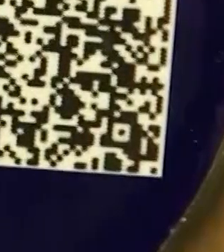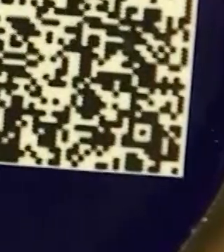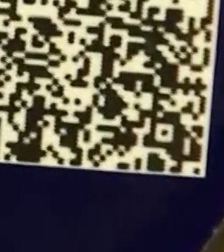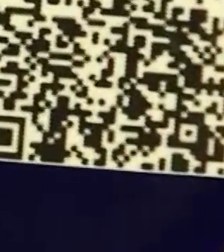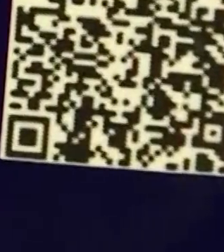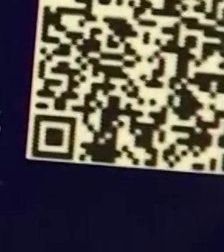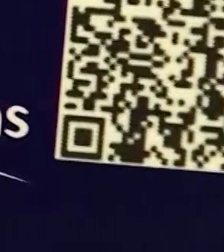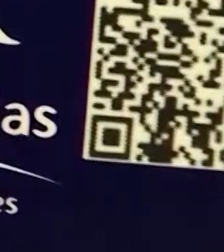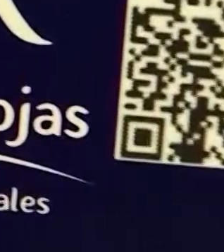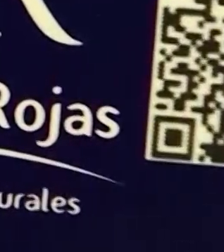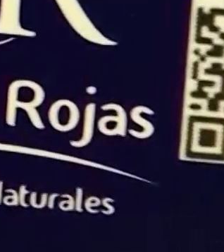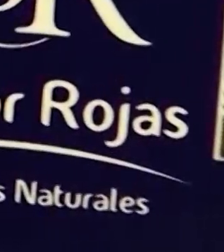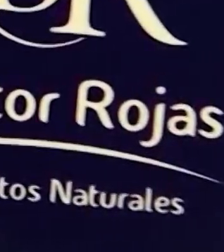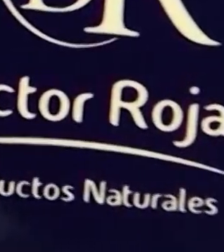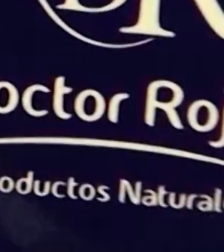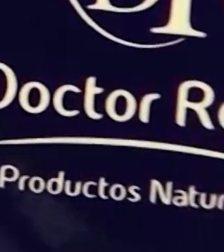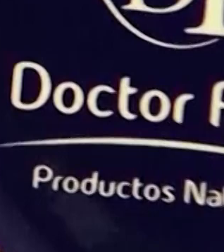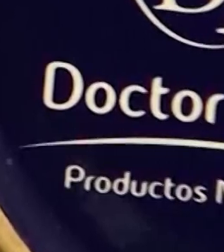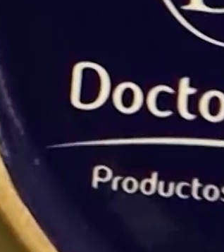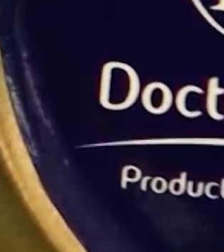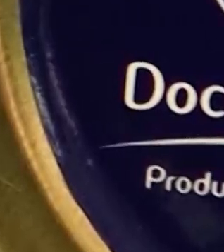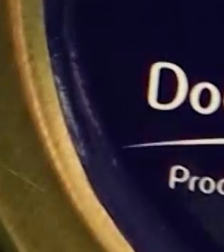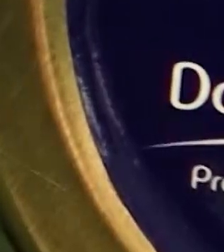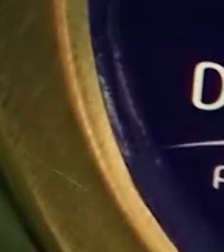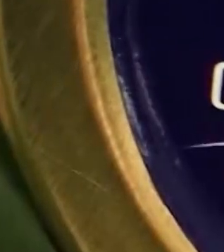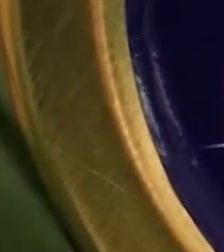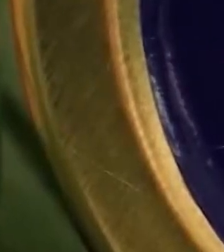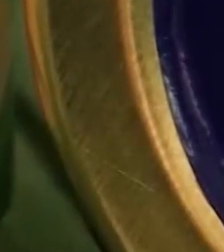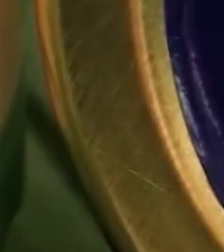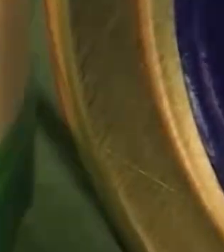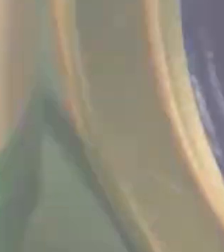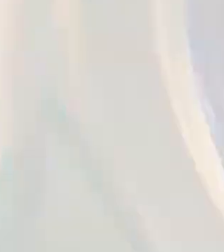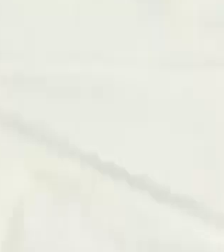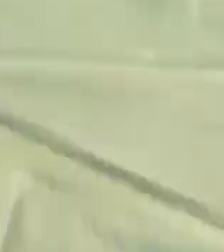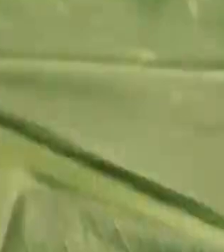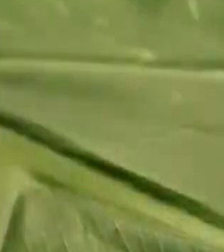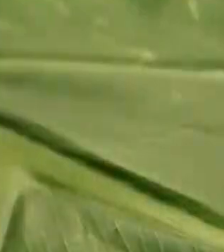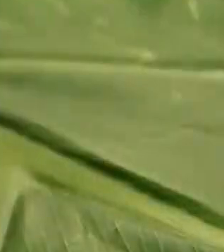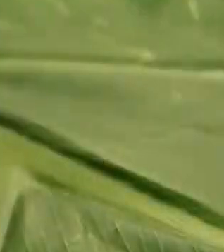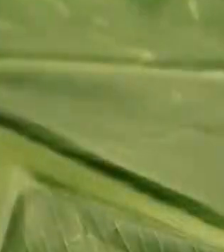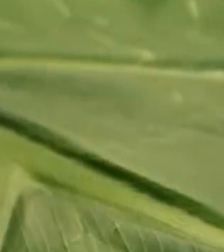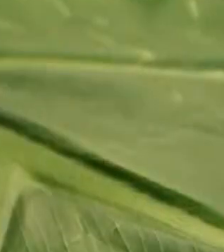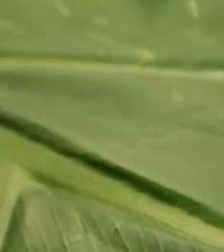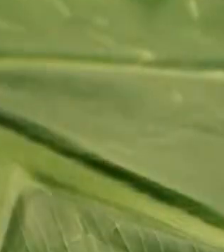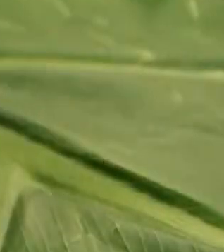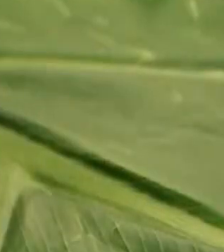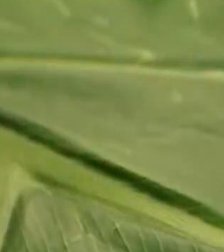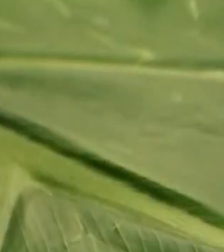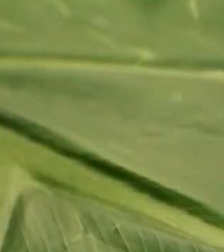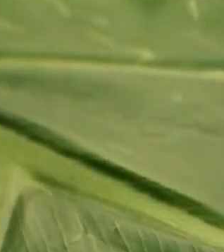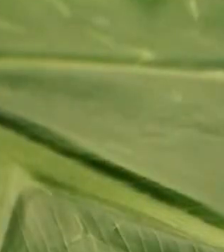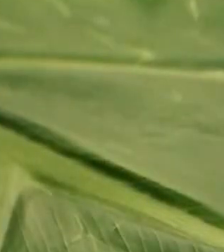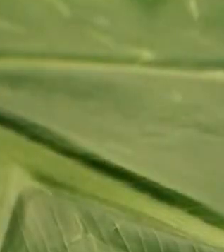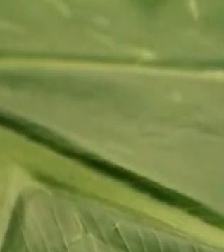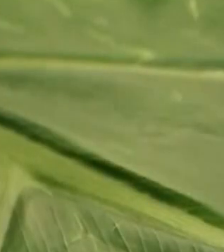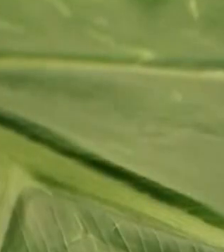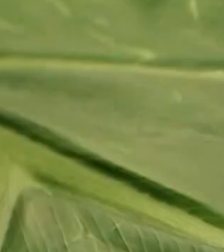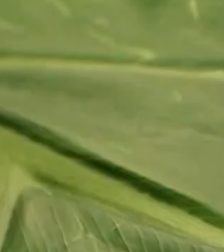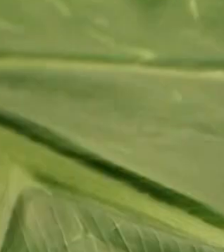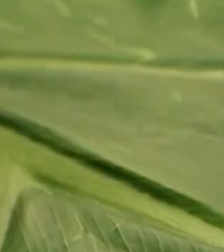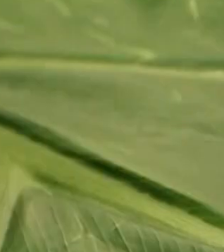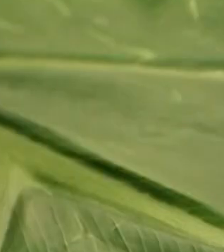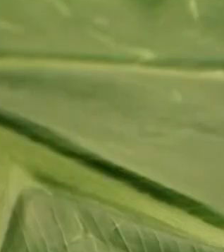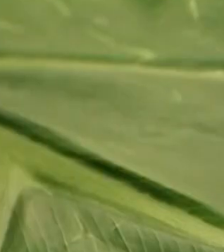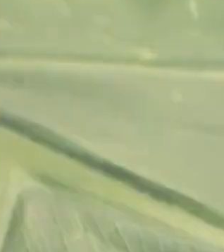mantequilla animal y convirtiéndola en mi ideal para cocinar por su alto punto de humo y